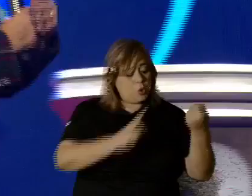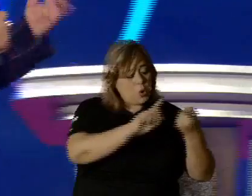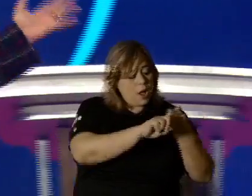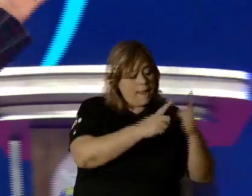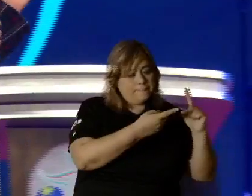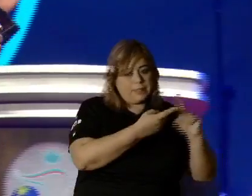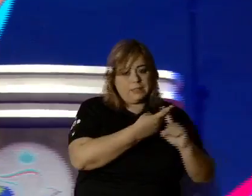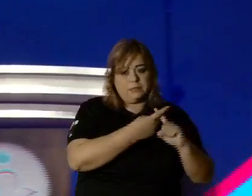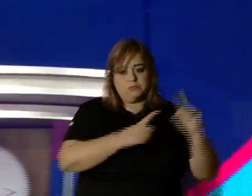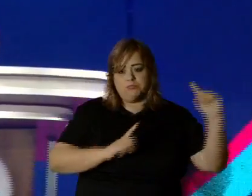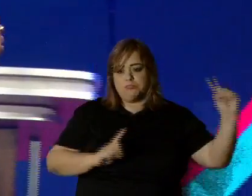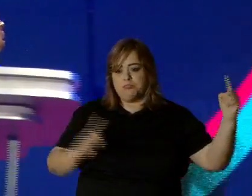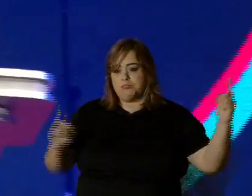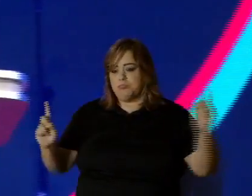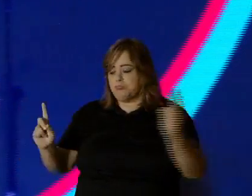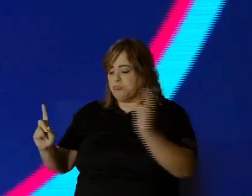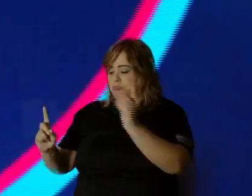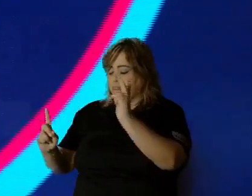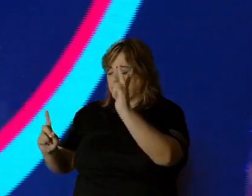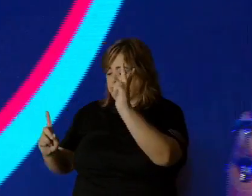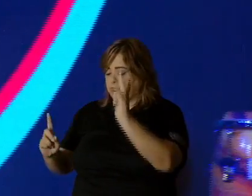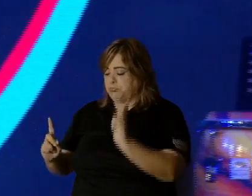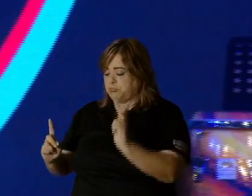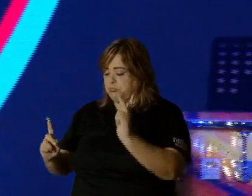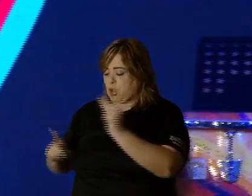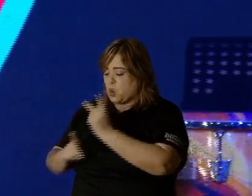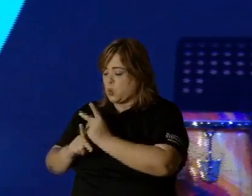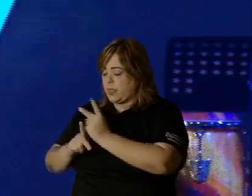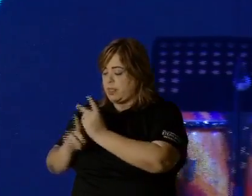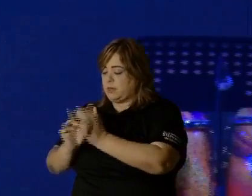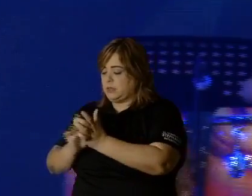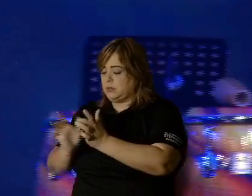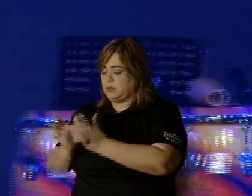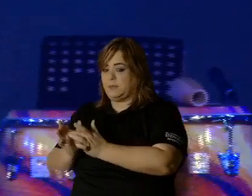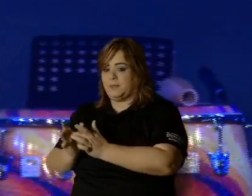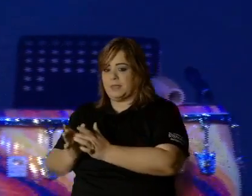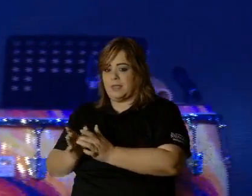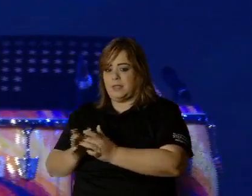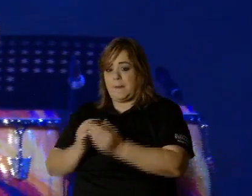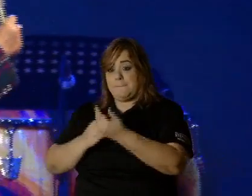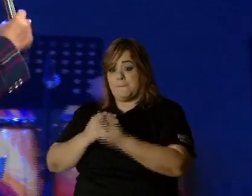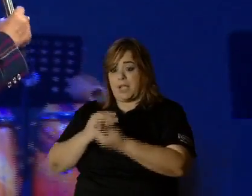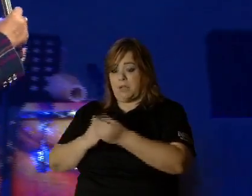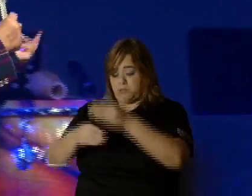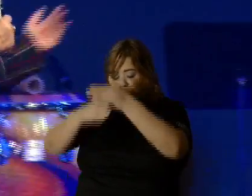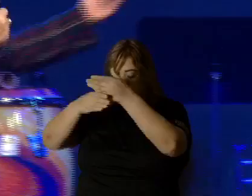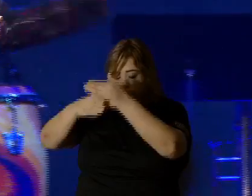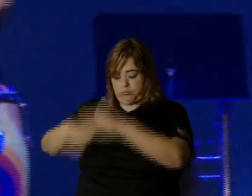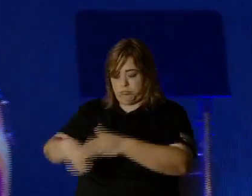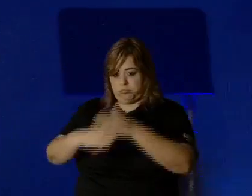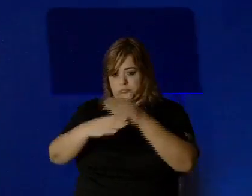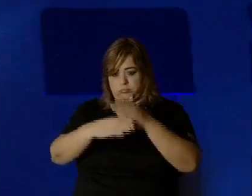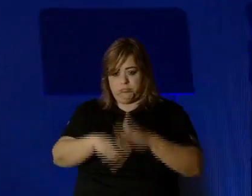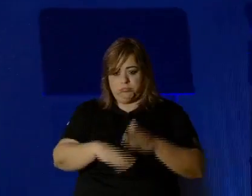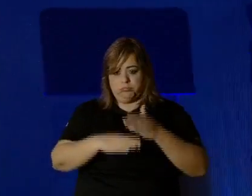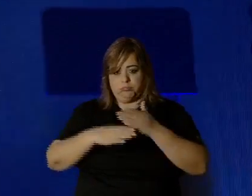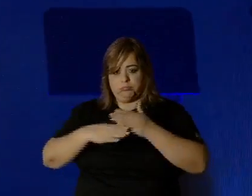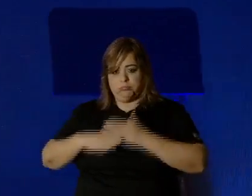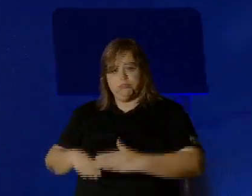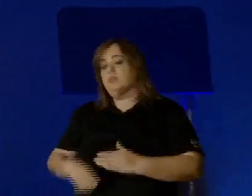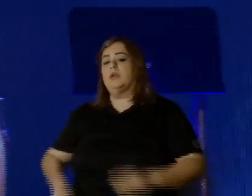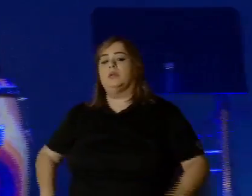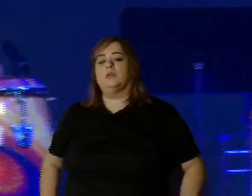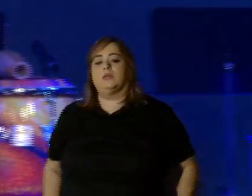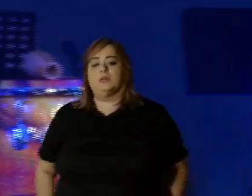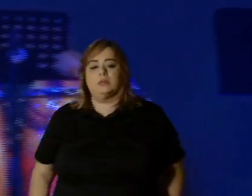Señor, que es mejor que eso. Así que tenían, partían el pan. Usted no parte el pan con todo el mundo, sino con los más allegados.